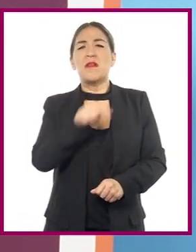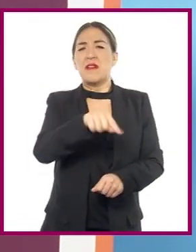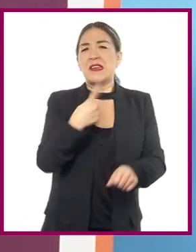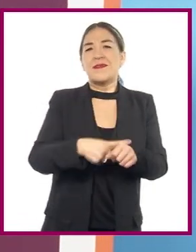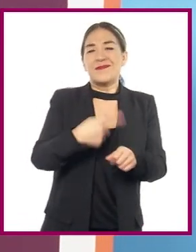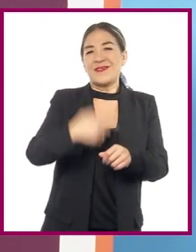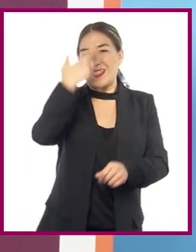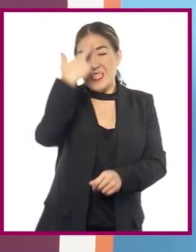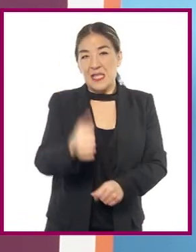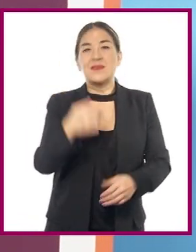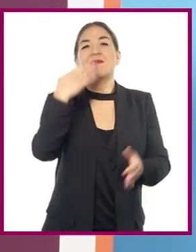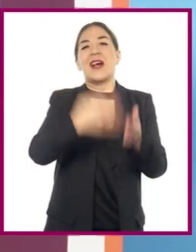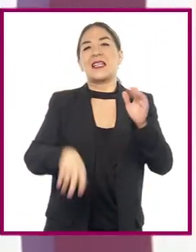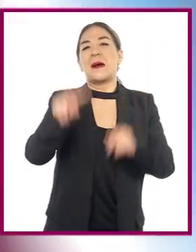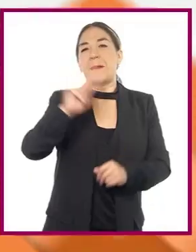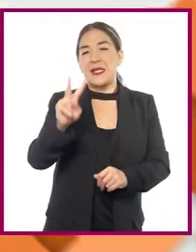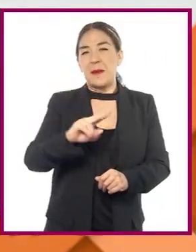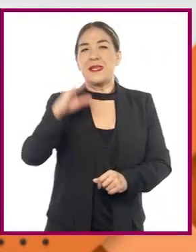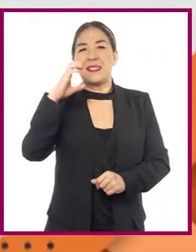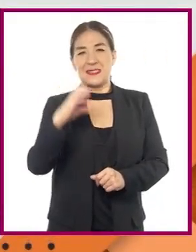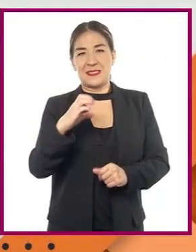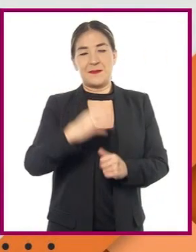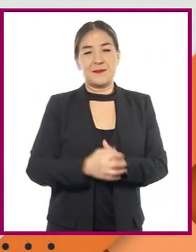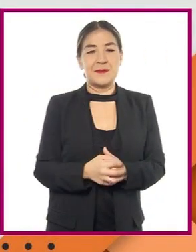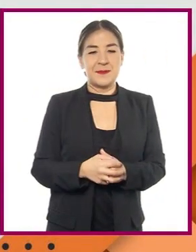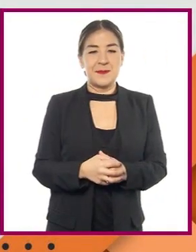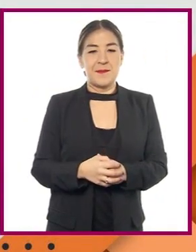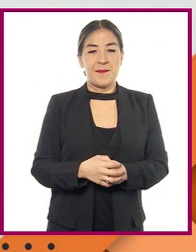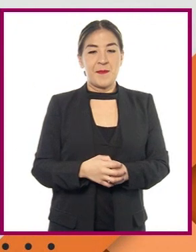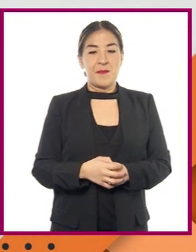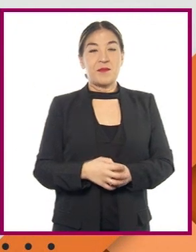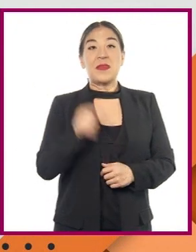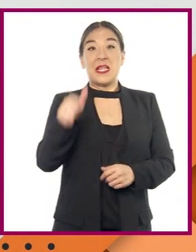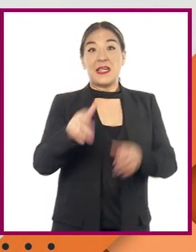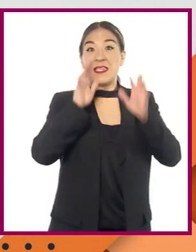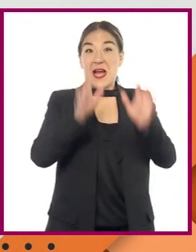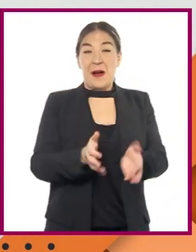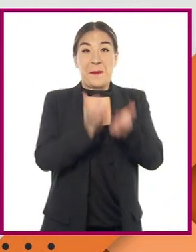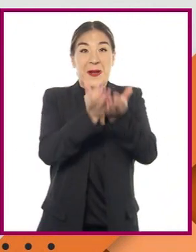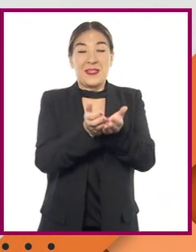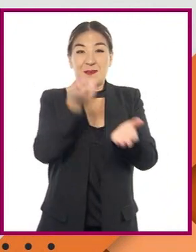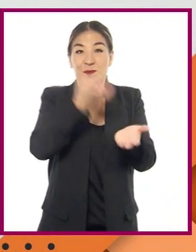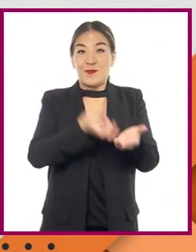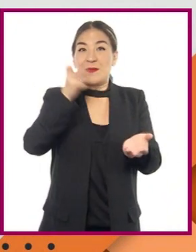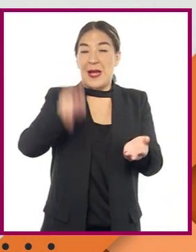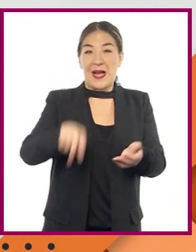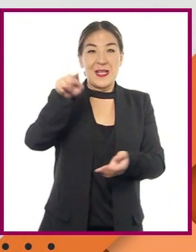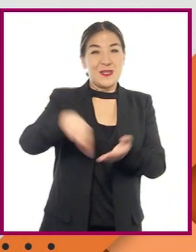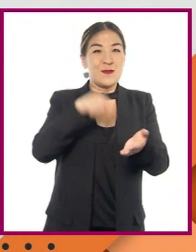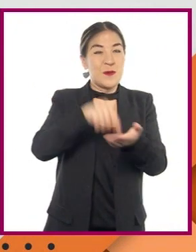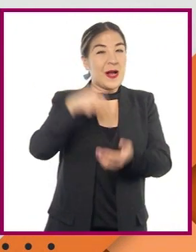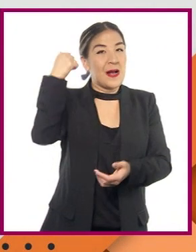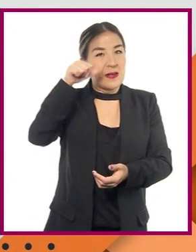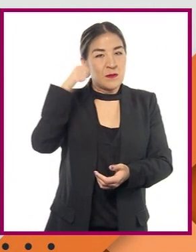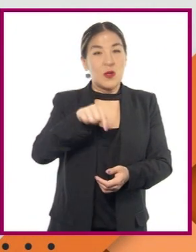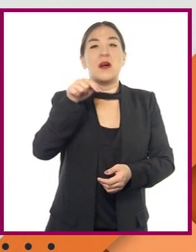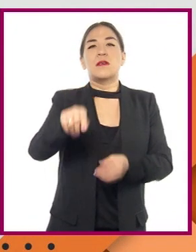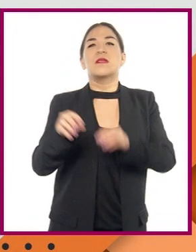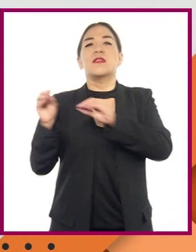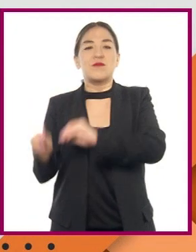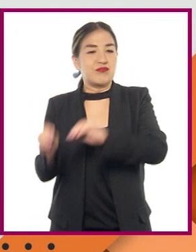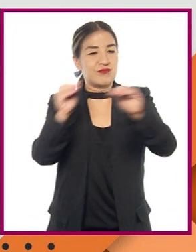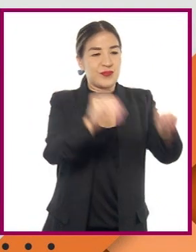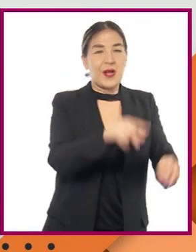por la falta de vitamina C. Una vez desembarcados los productos en Acapulco, estos eran trasladados